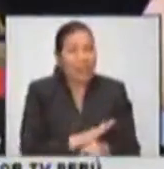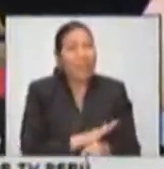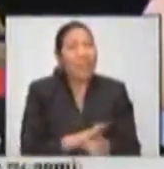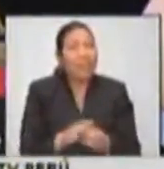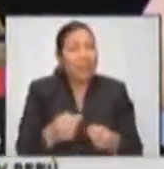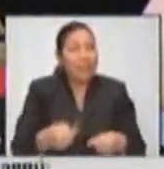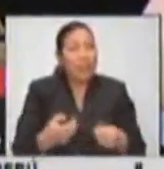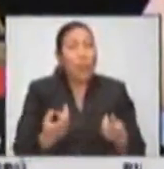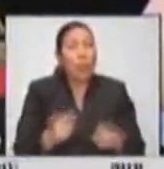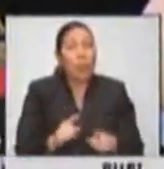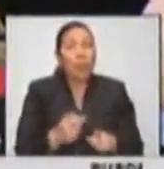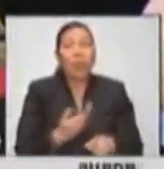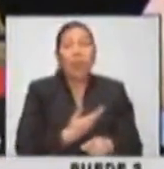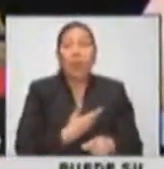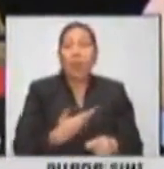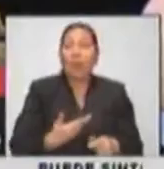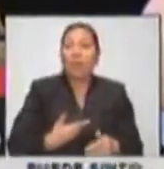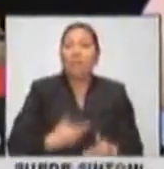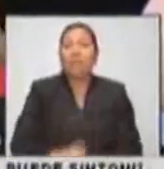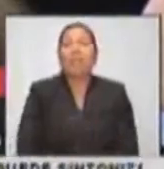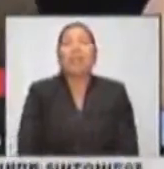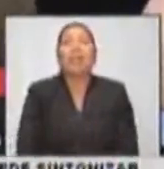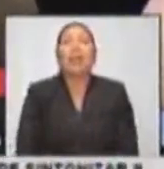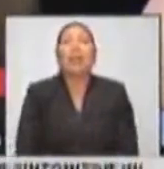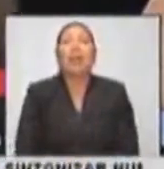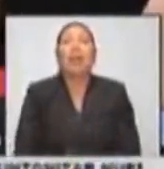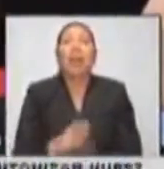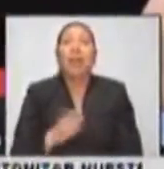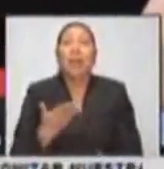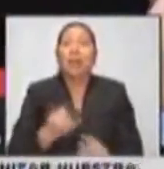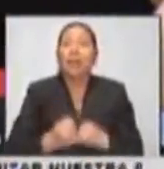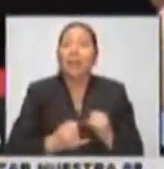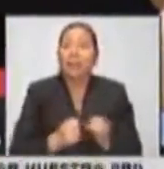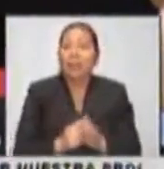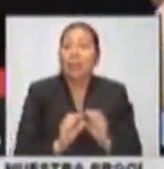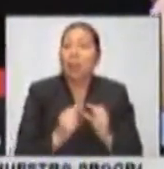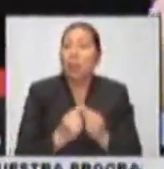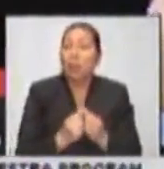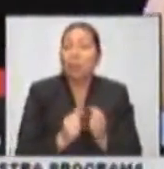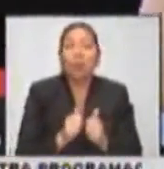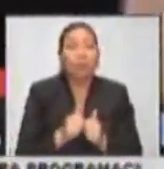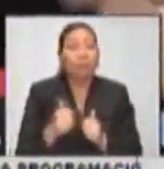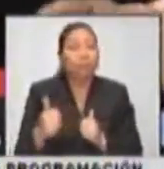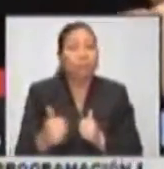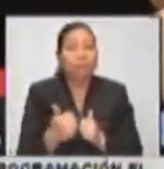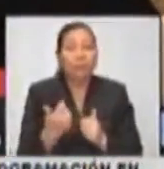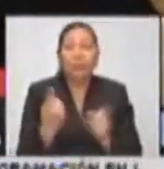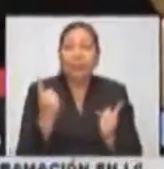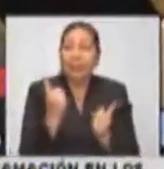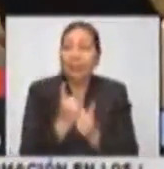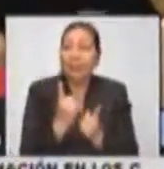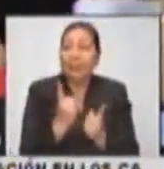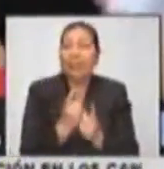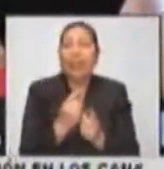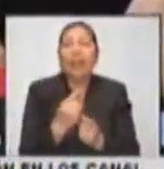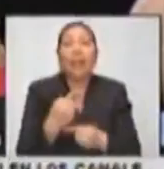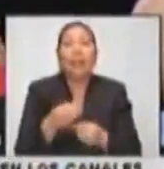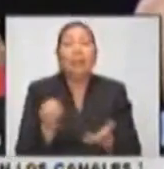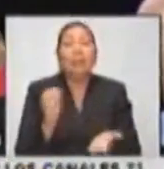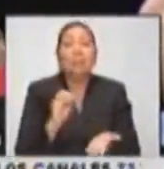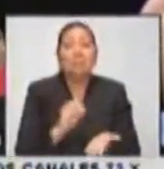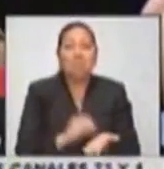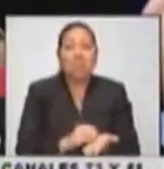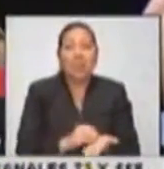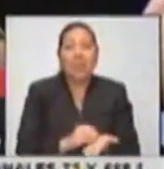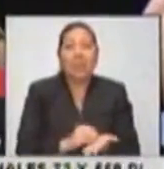se discutió con los centros de gobierno, por ejemplo. Hay interrelaciones, no es solo el tema sectorial aislado. Lo que hemos encontrado cada vez más es